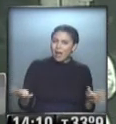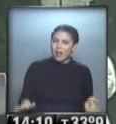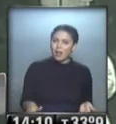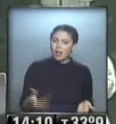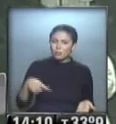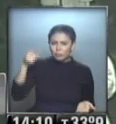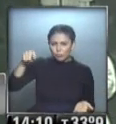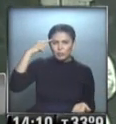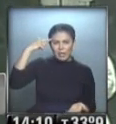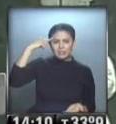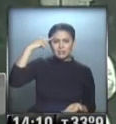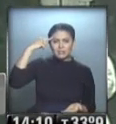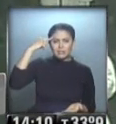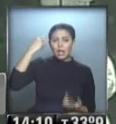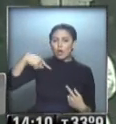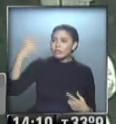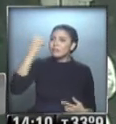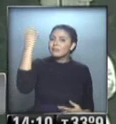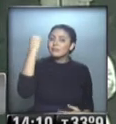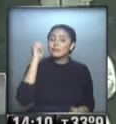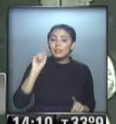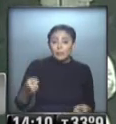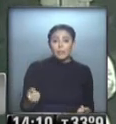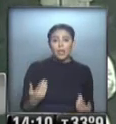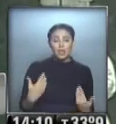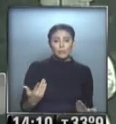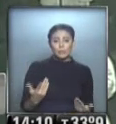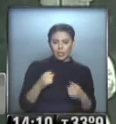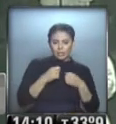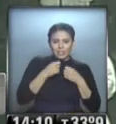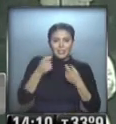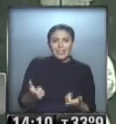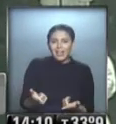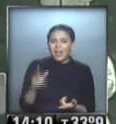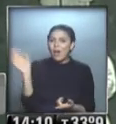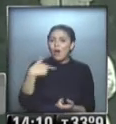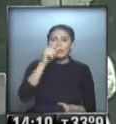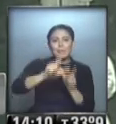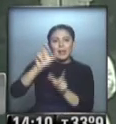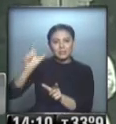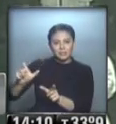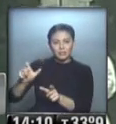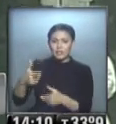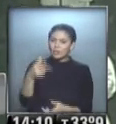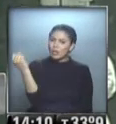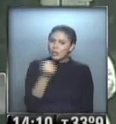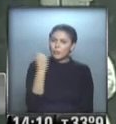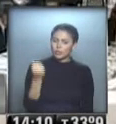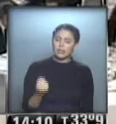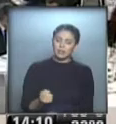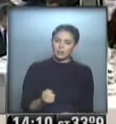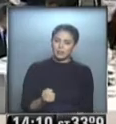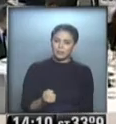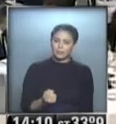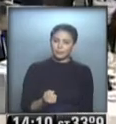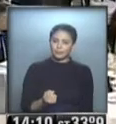que parte de lo que usted había logrado lo podía también transmitir y brindar a sus compatriotas. Y eso es muy importante.